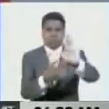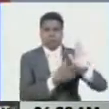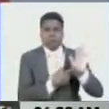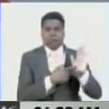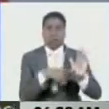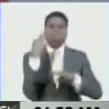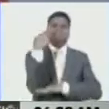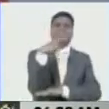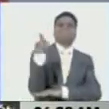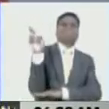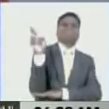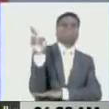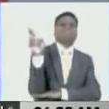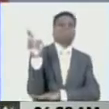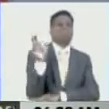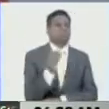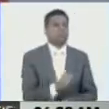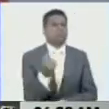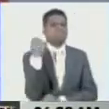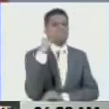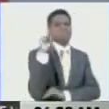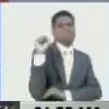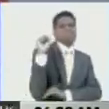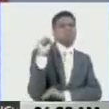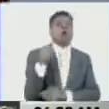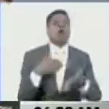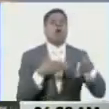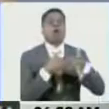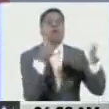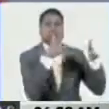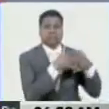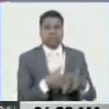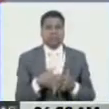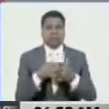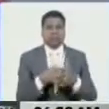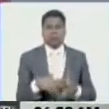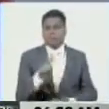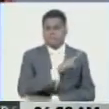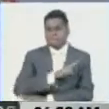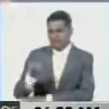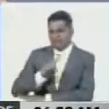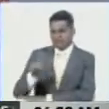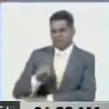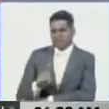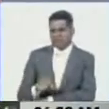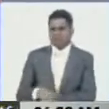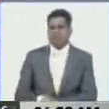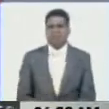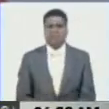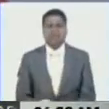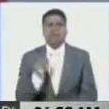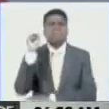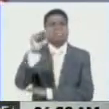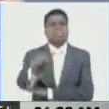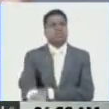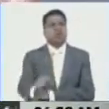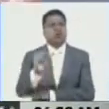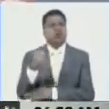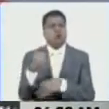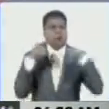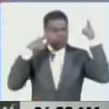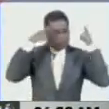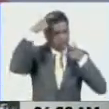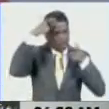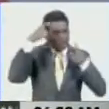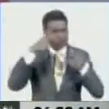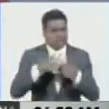rebelión en contra del imperialismo, desafió al imperialismo, derrotó al imperialismo, pero esto es una lucha